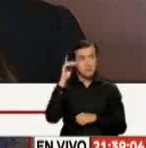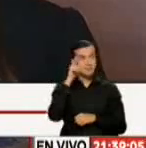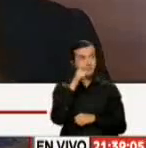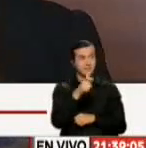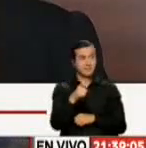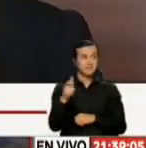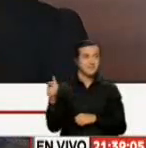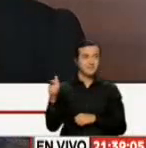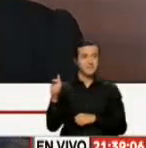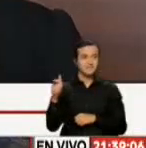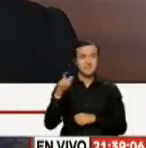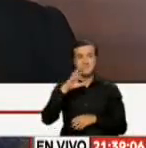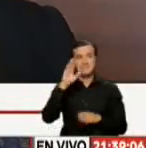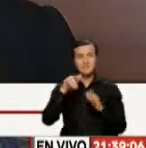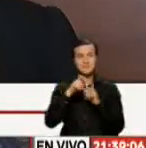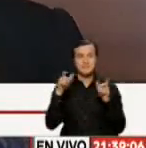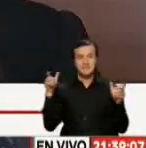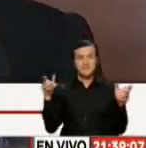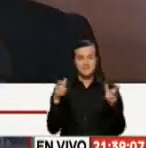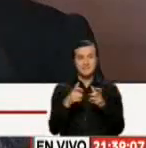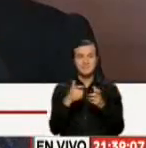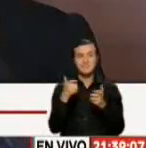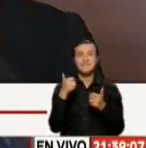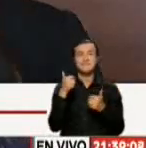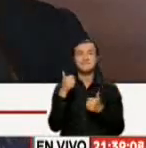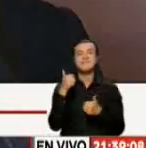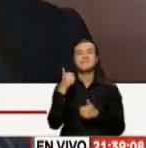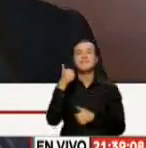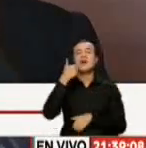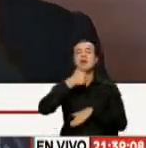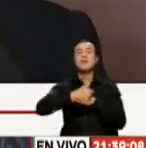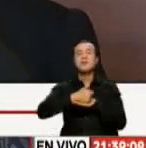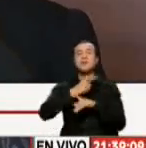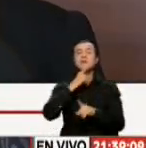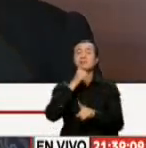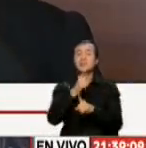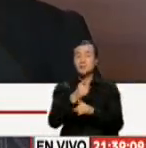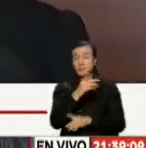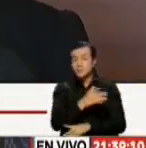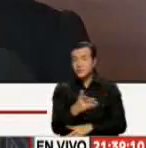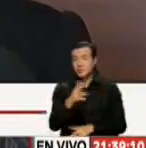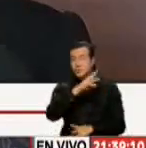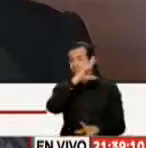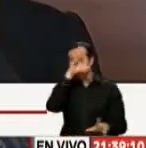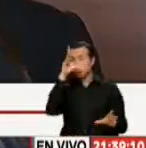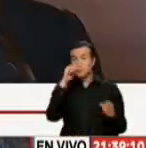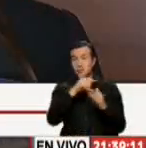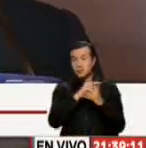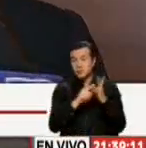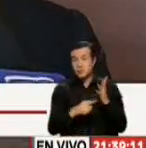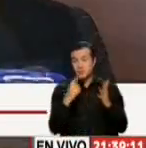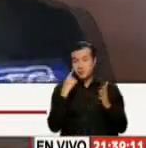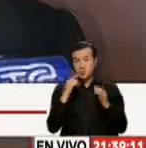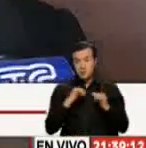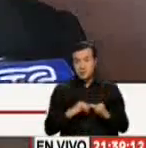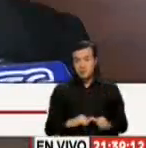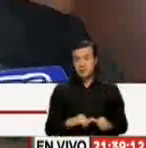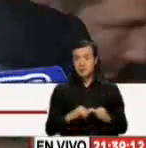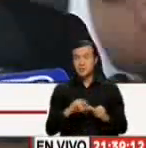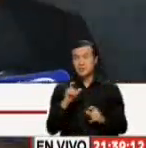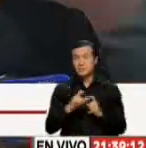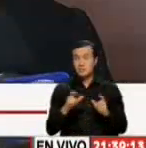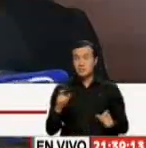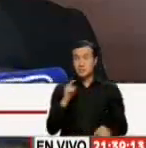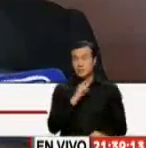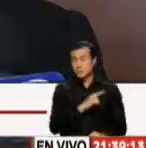y los fiscales, sino todas y cada una de las autoridades que permitieron que, que toda esta farsa siga adelante. Son